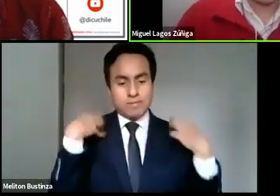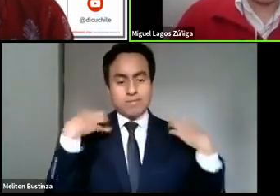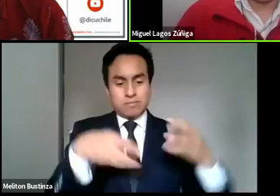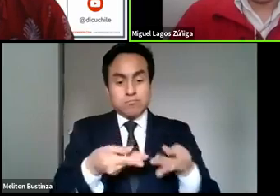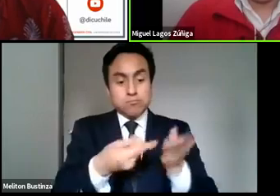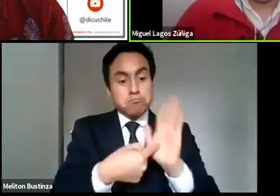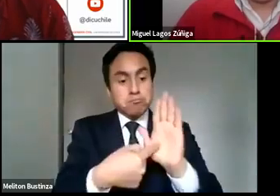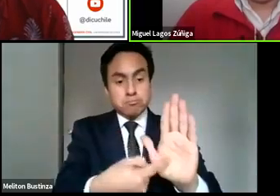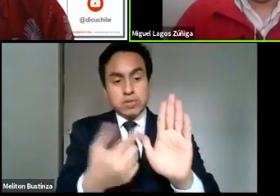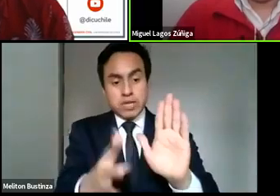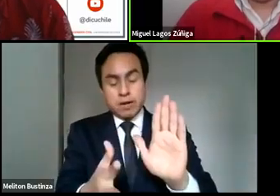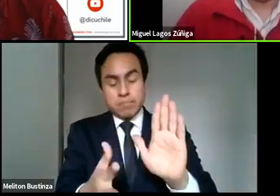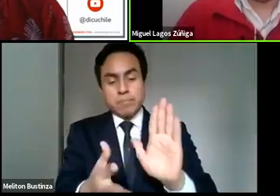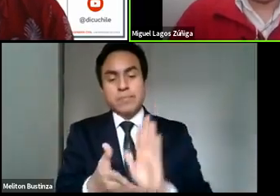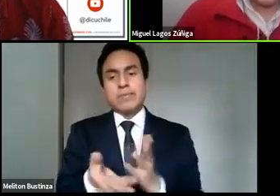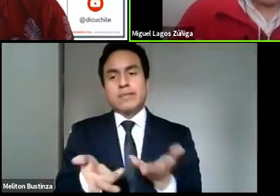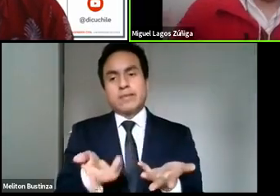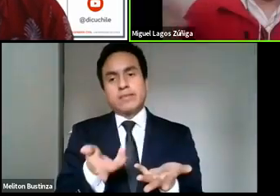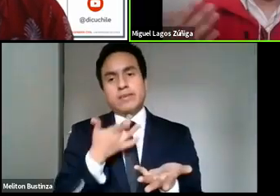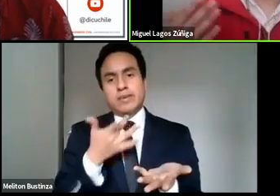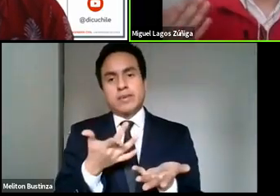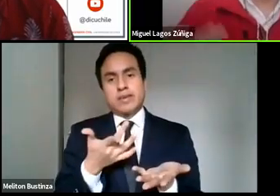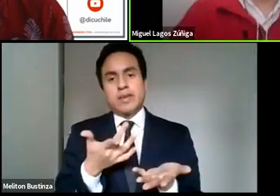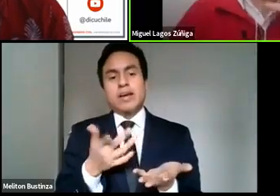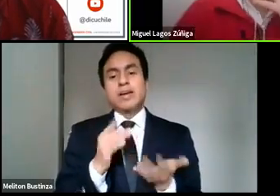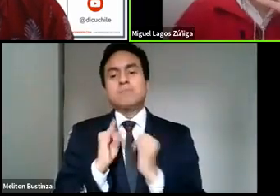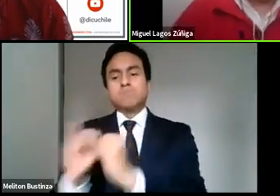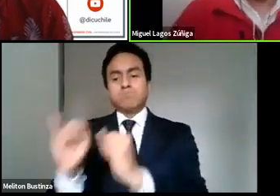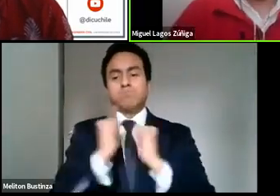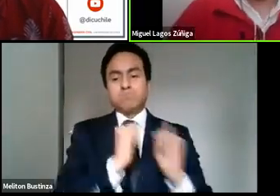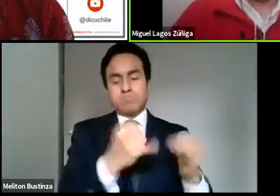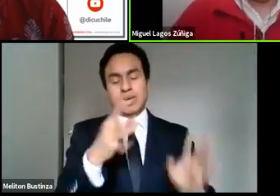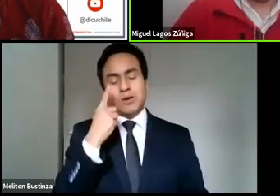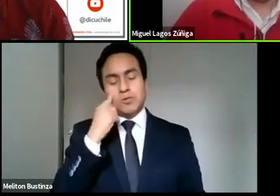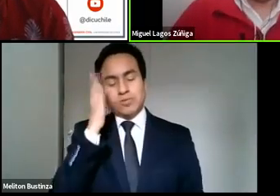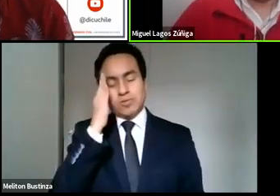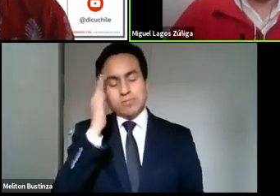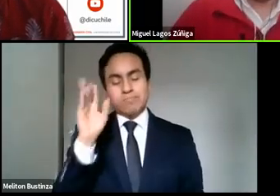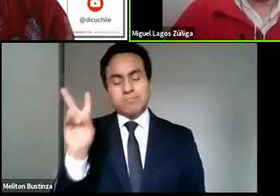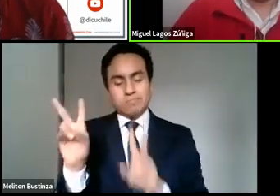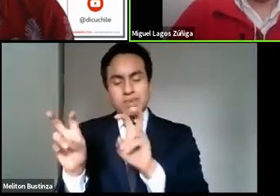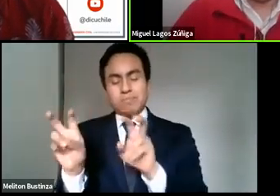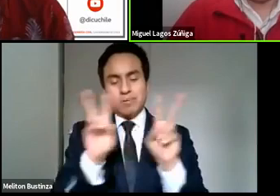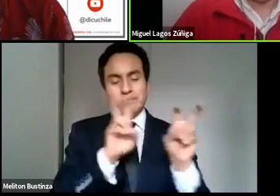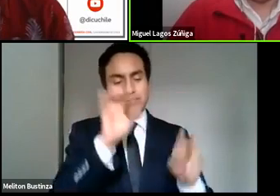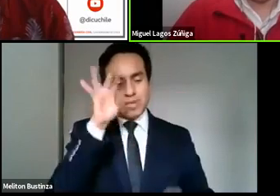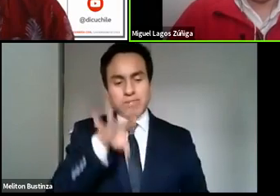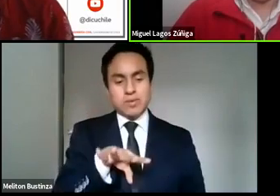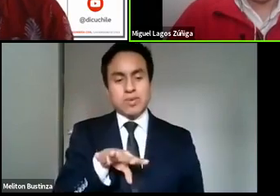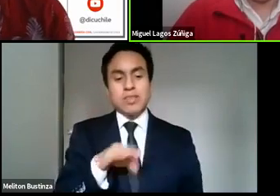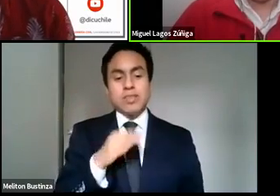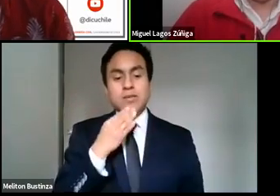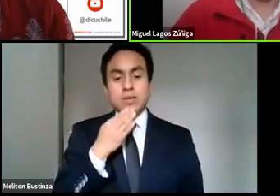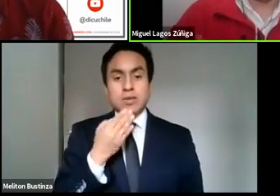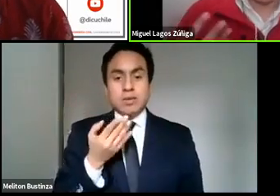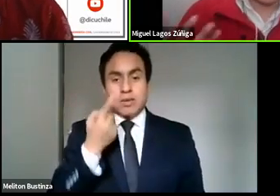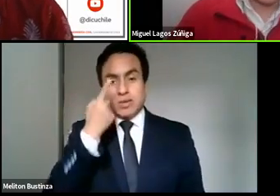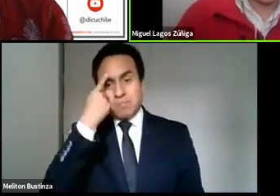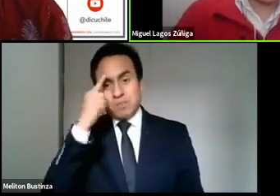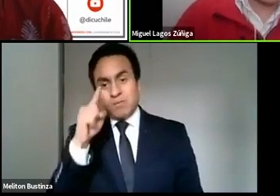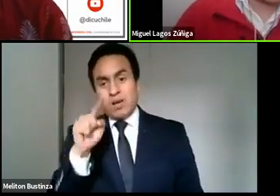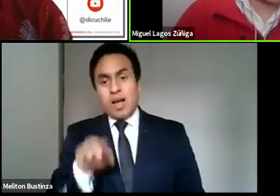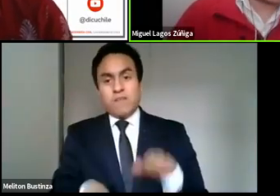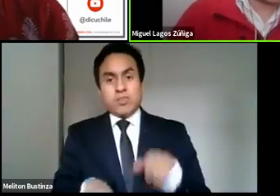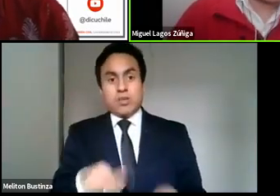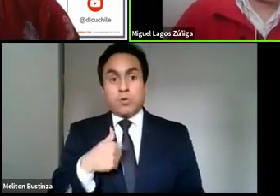las mostró. Así que están las dos partes en conocimiento. Y el tema es que a veces, no sé, quizás estoy